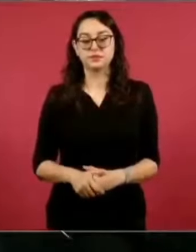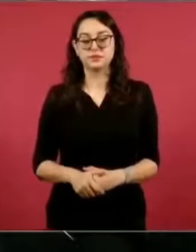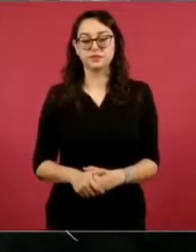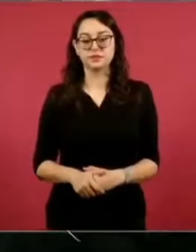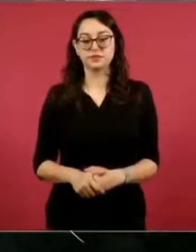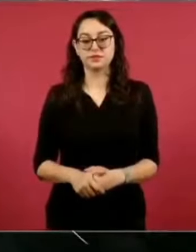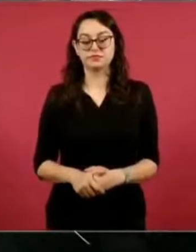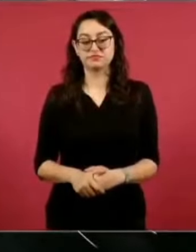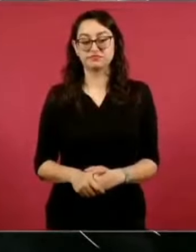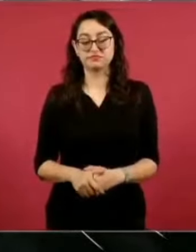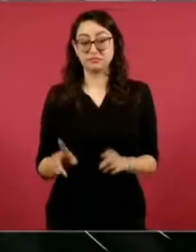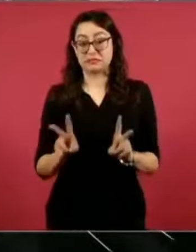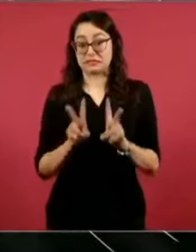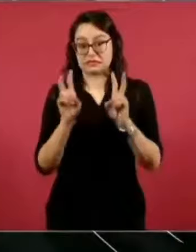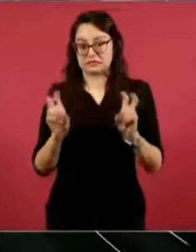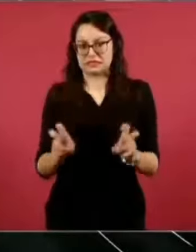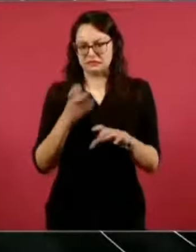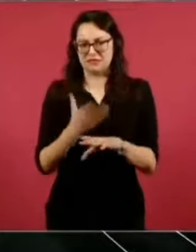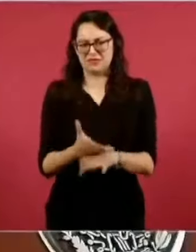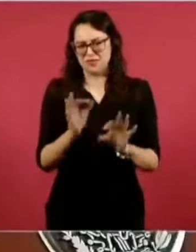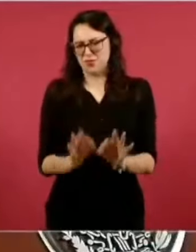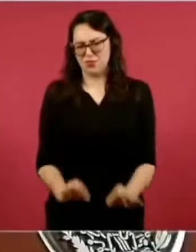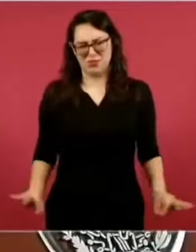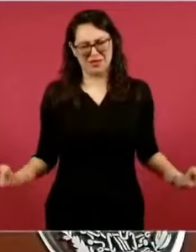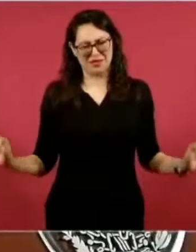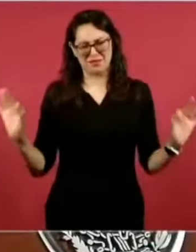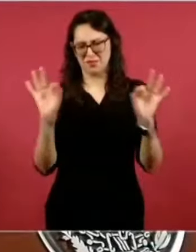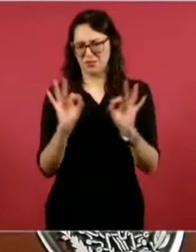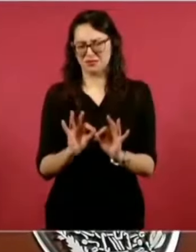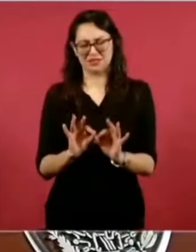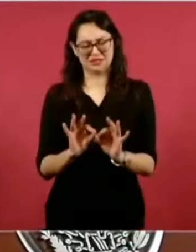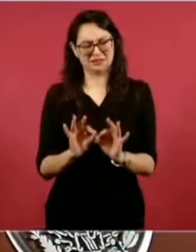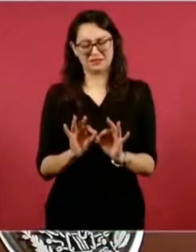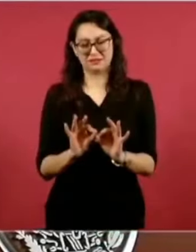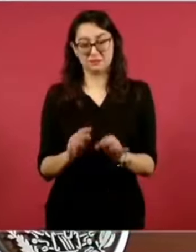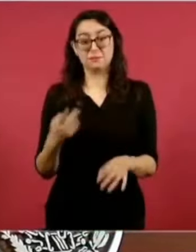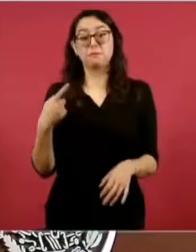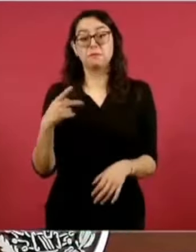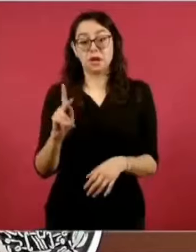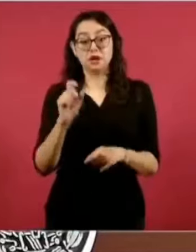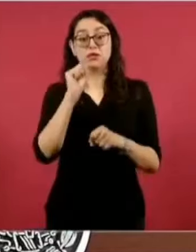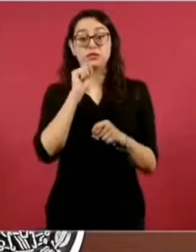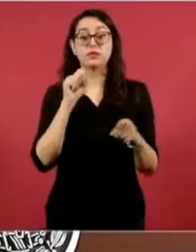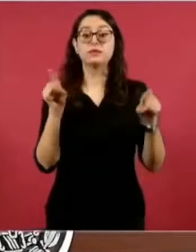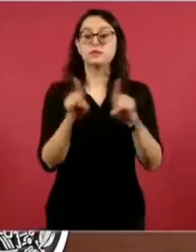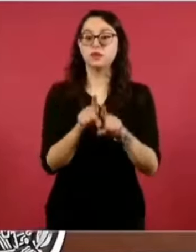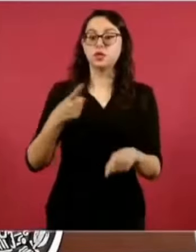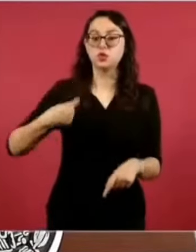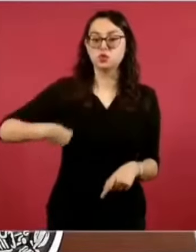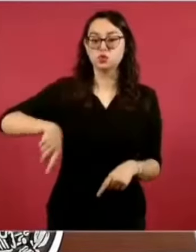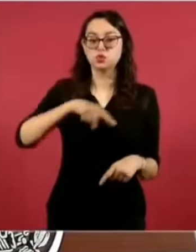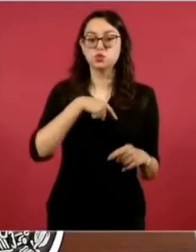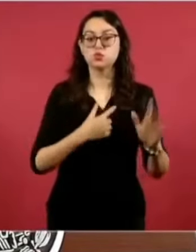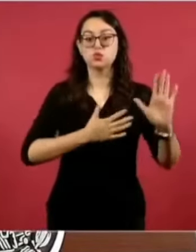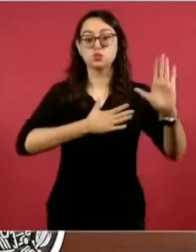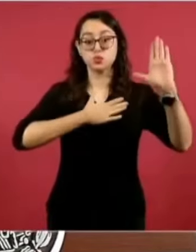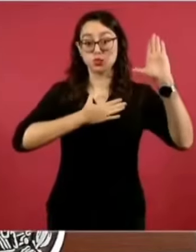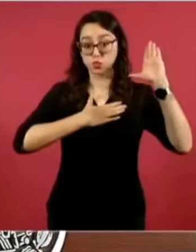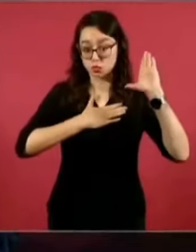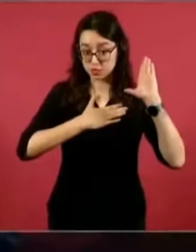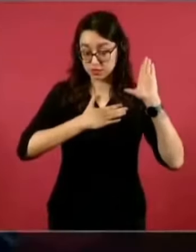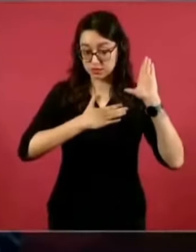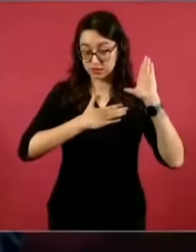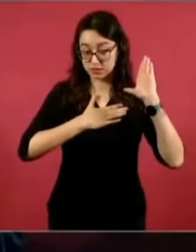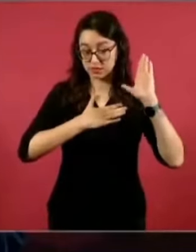además de ser muy importante, fundamental, tenemos el compromiso de, antes de